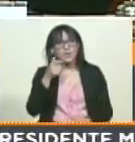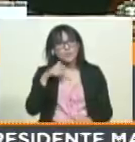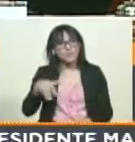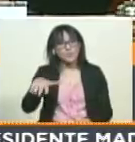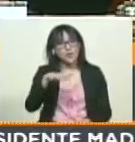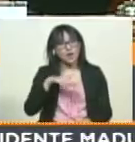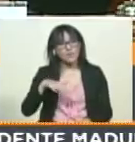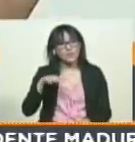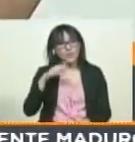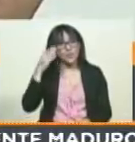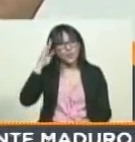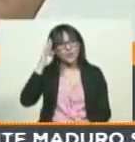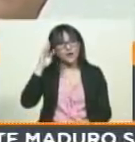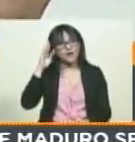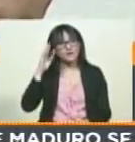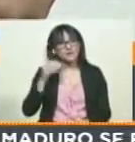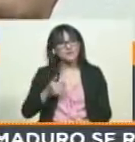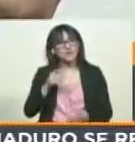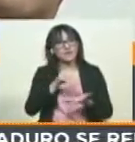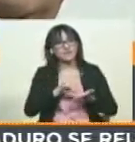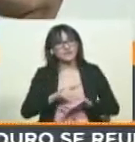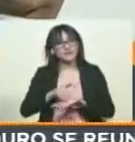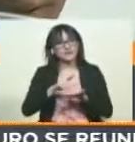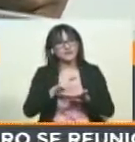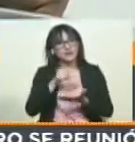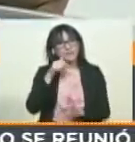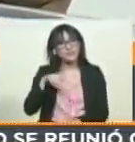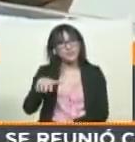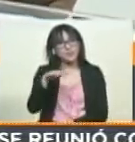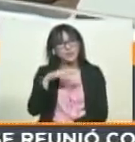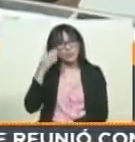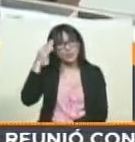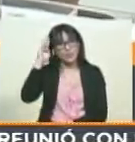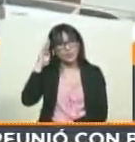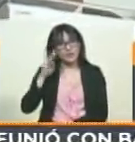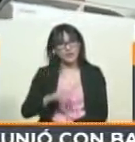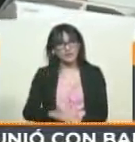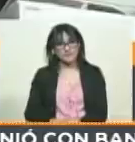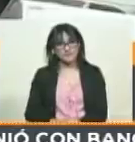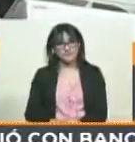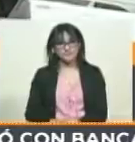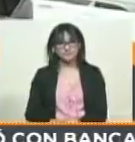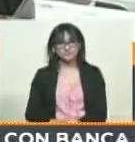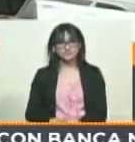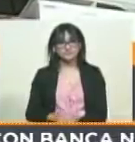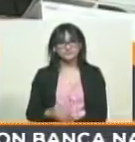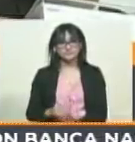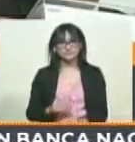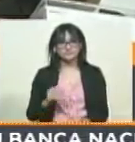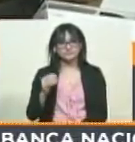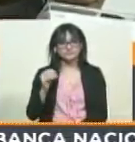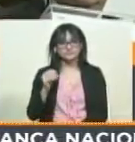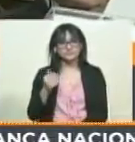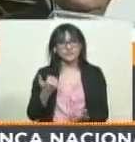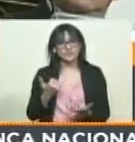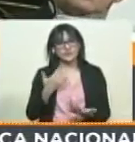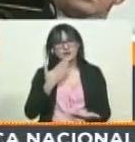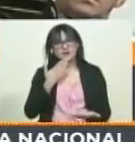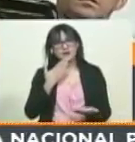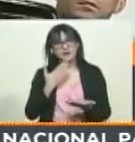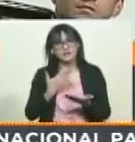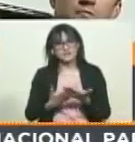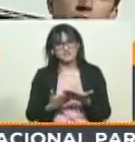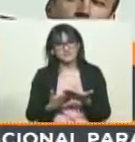expresa lo más alto de la dignidad del pueblo cubano. Y para nosotros siempre habrá el agradecimiento y